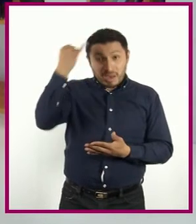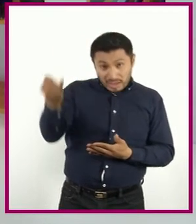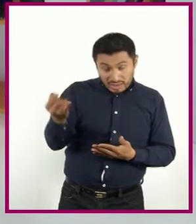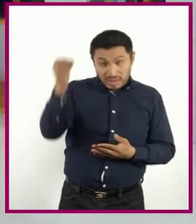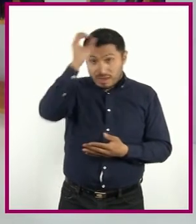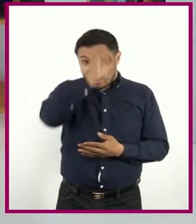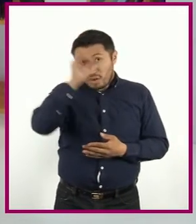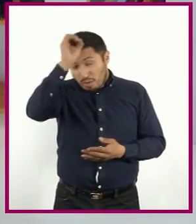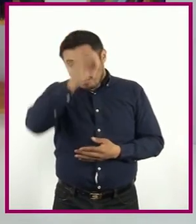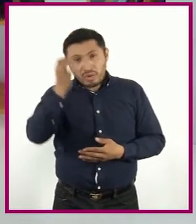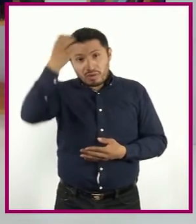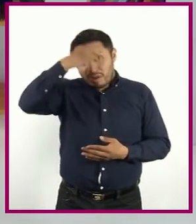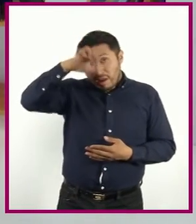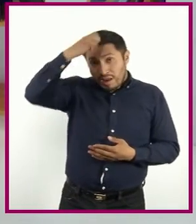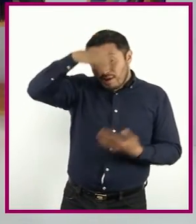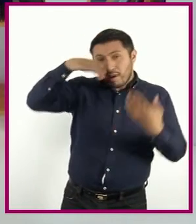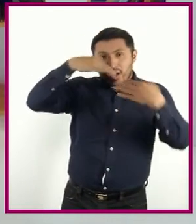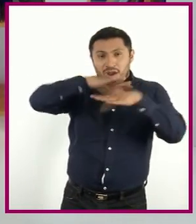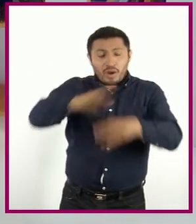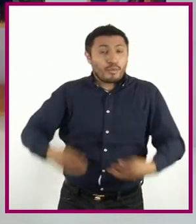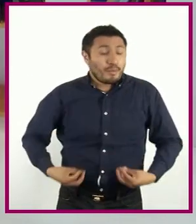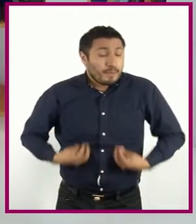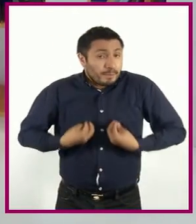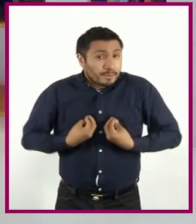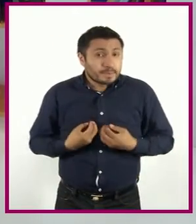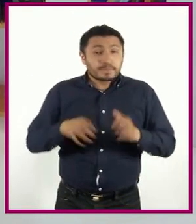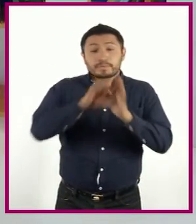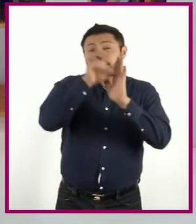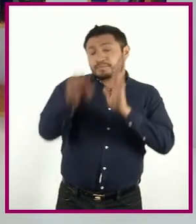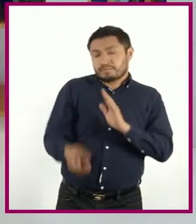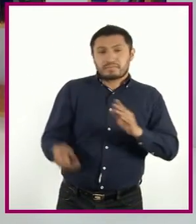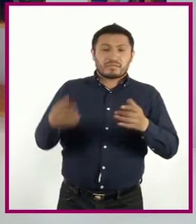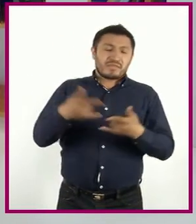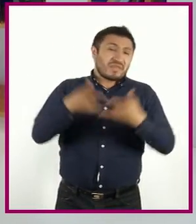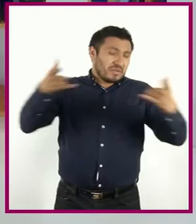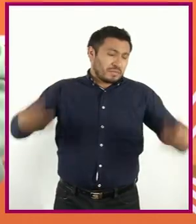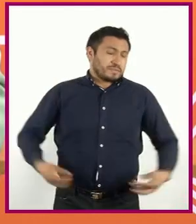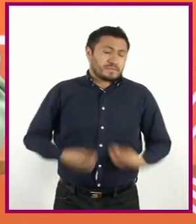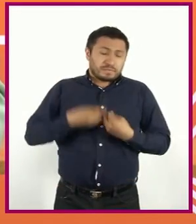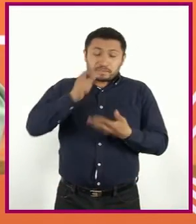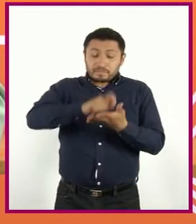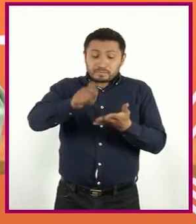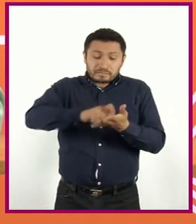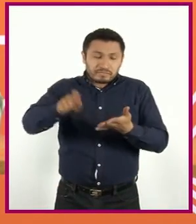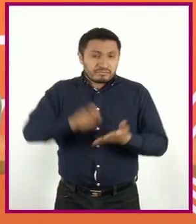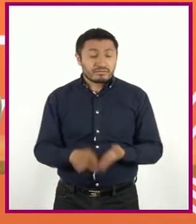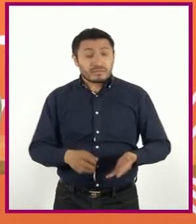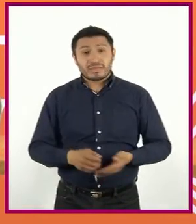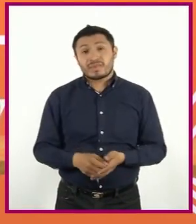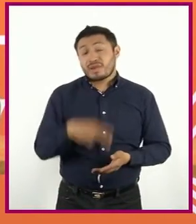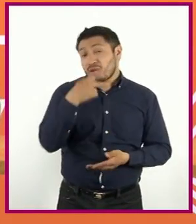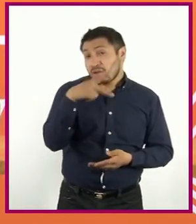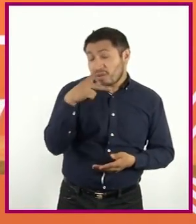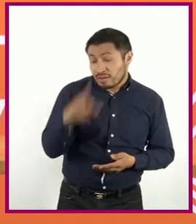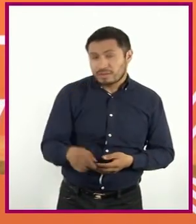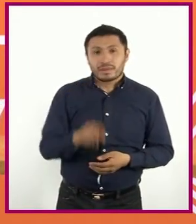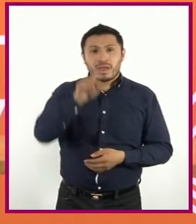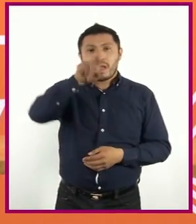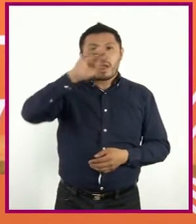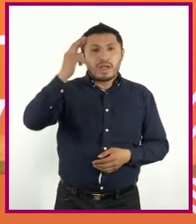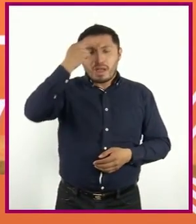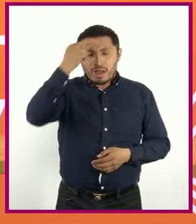o experiencias relacionadas con nuestra vida, como sucede en las autobiografías. Recuerden que aprender a